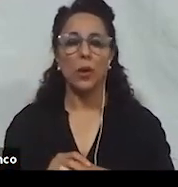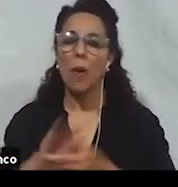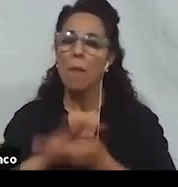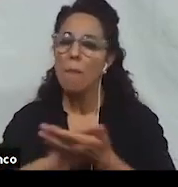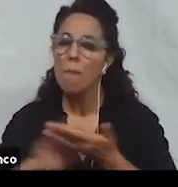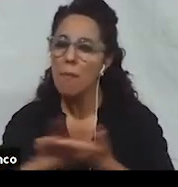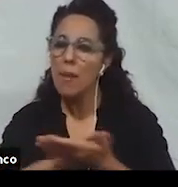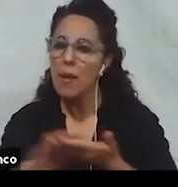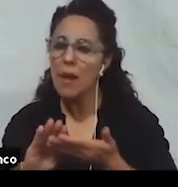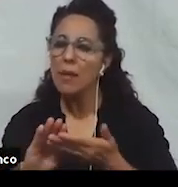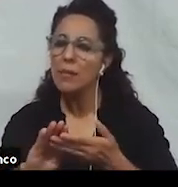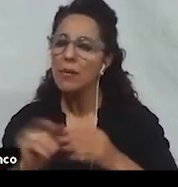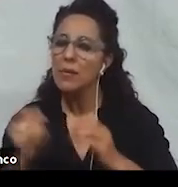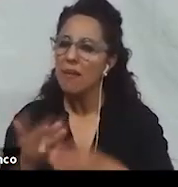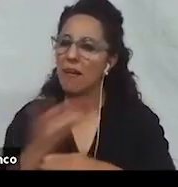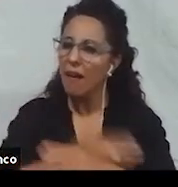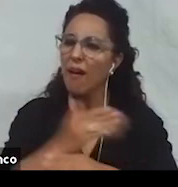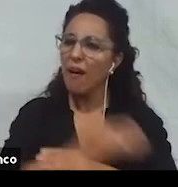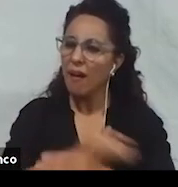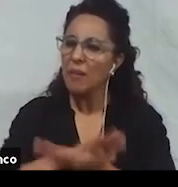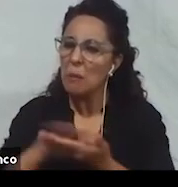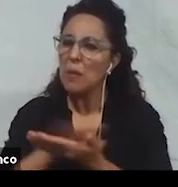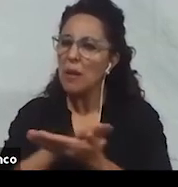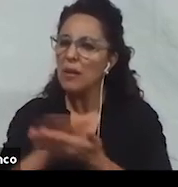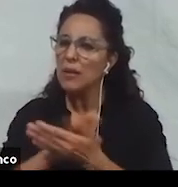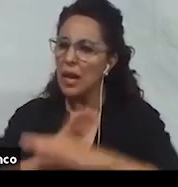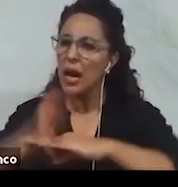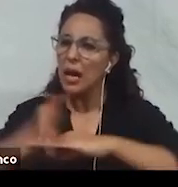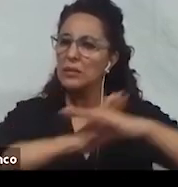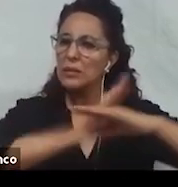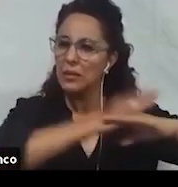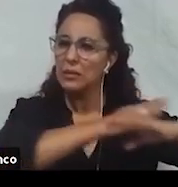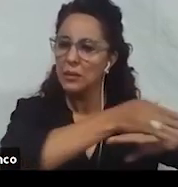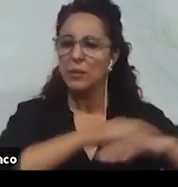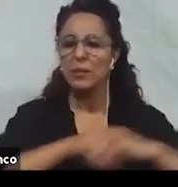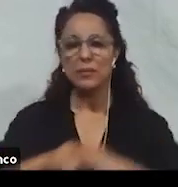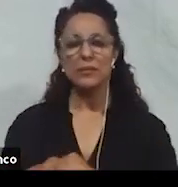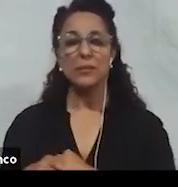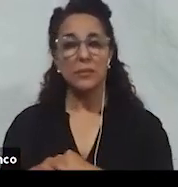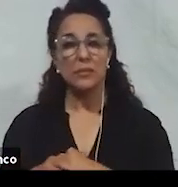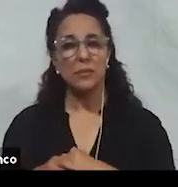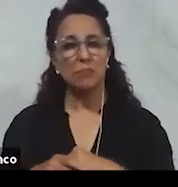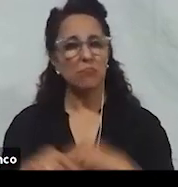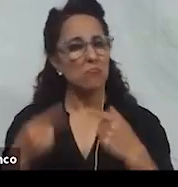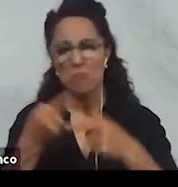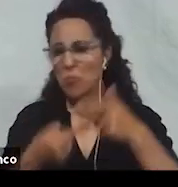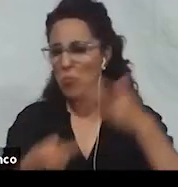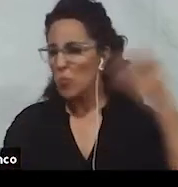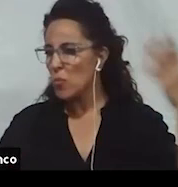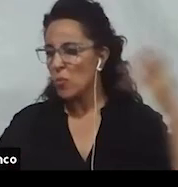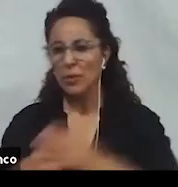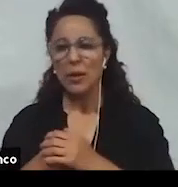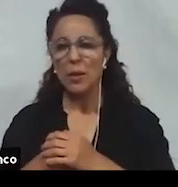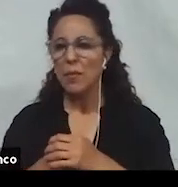plantillas prediseñadas para que vos los puedas modificar y muchas de esas plantillas ya son accesibles. Es múltiple dispositivos,